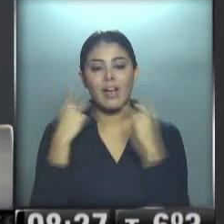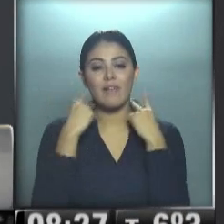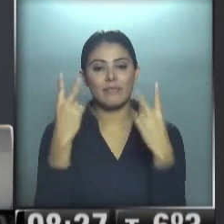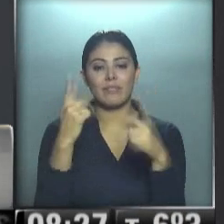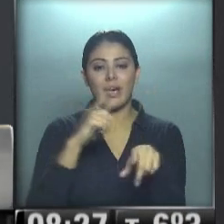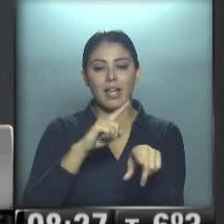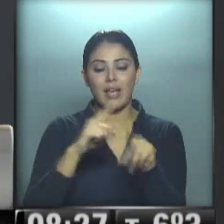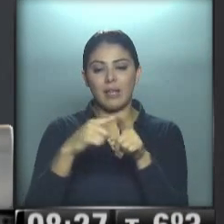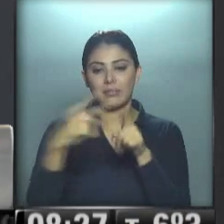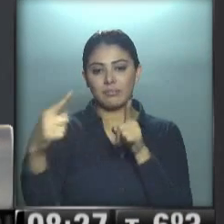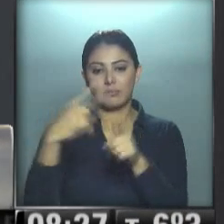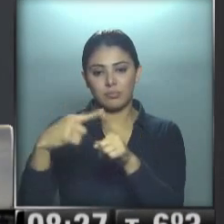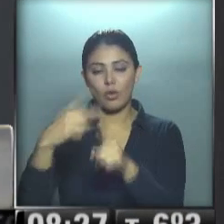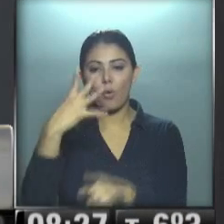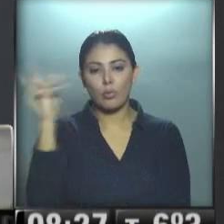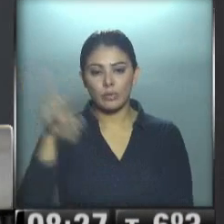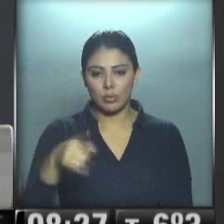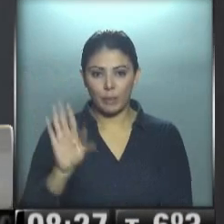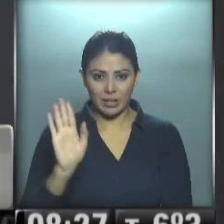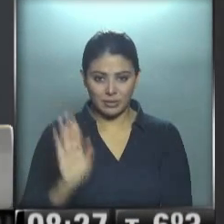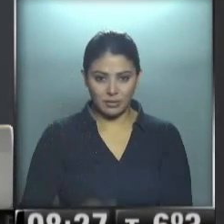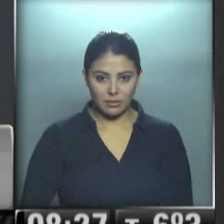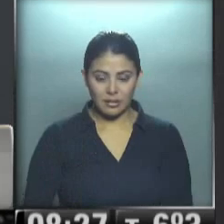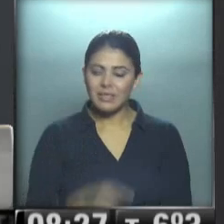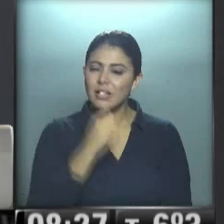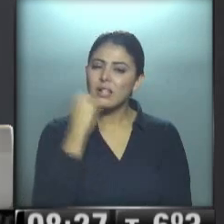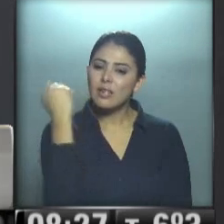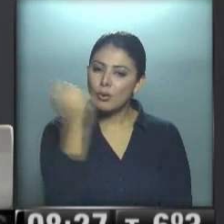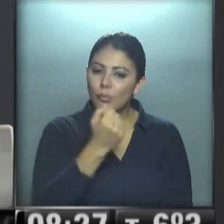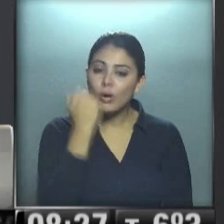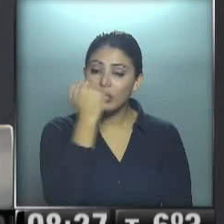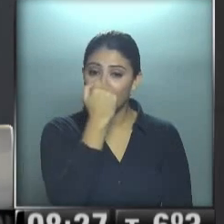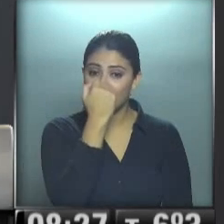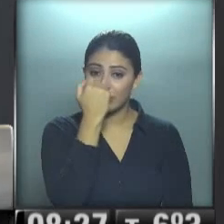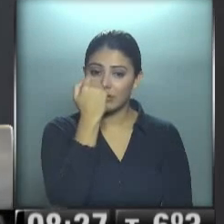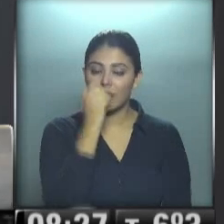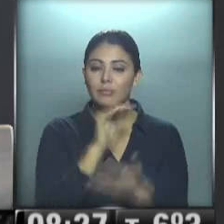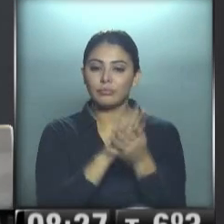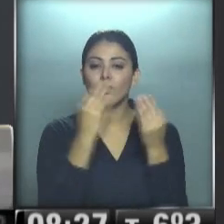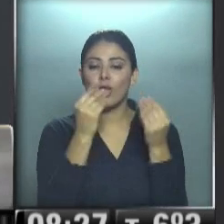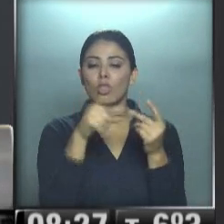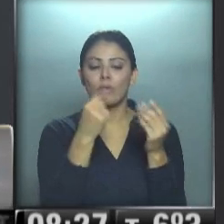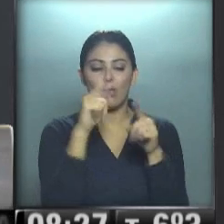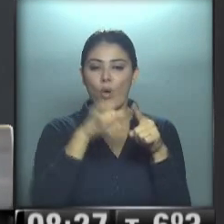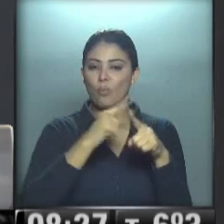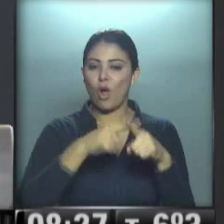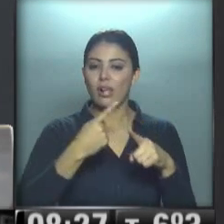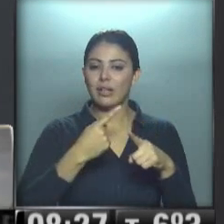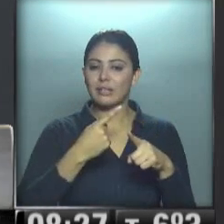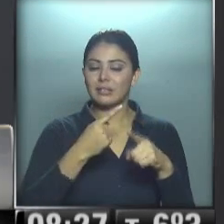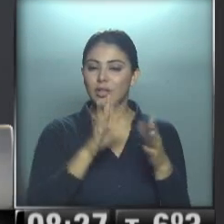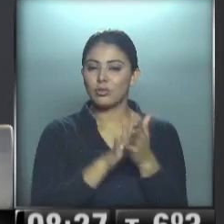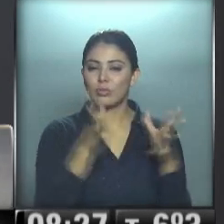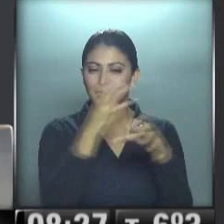distancia equivalente al 4% lo que es importante desde el punto de vista del diseño de la política de